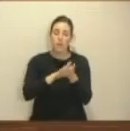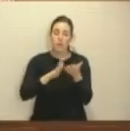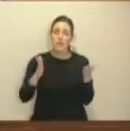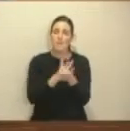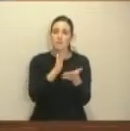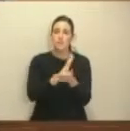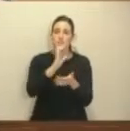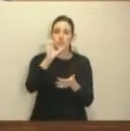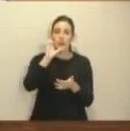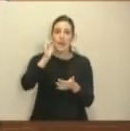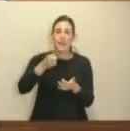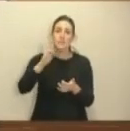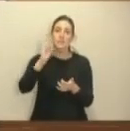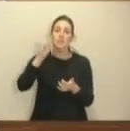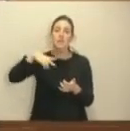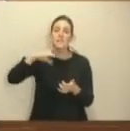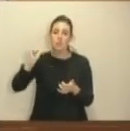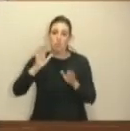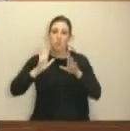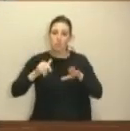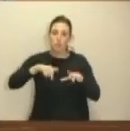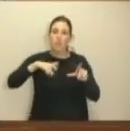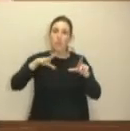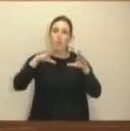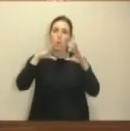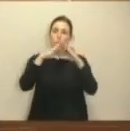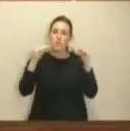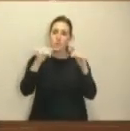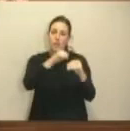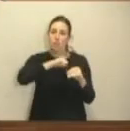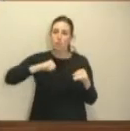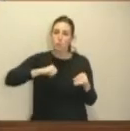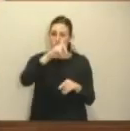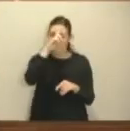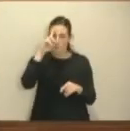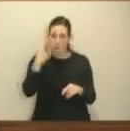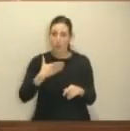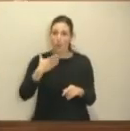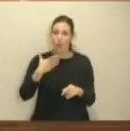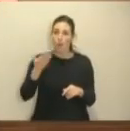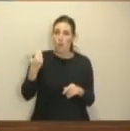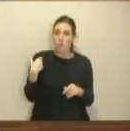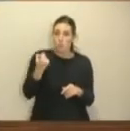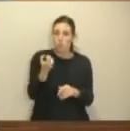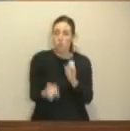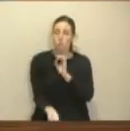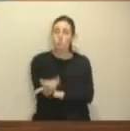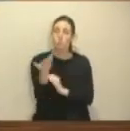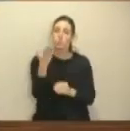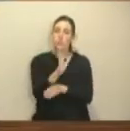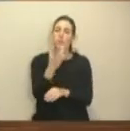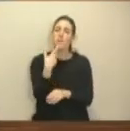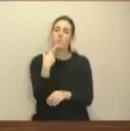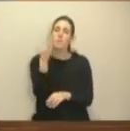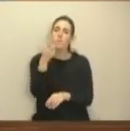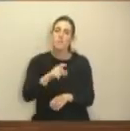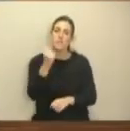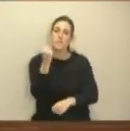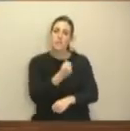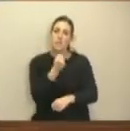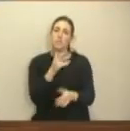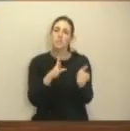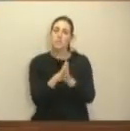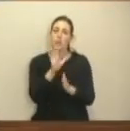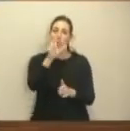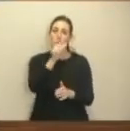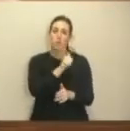pero que es de una universidad, la Universidad Autónoma de Madrid, que ha salido recientemente, que habla de incluso que en el mes de diciembre seremos la única comunidad